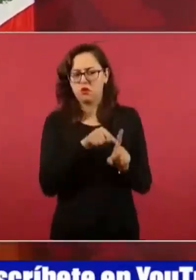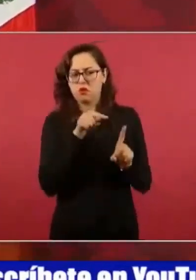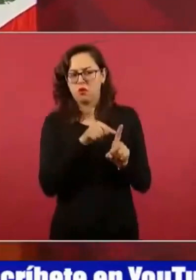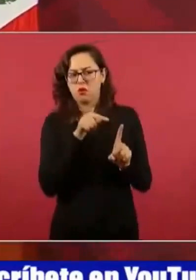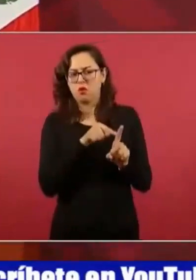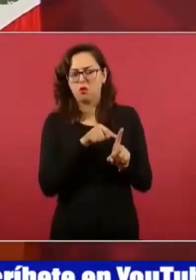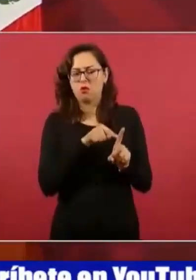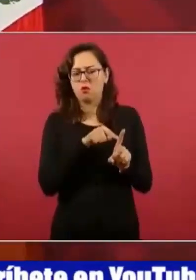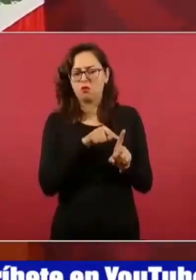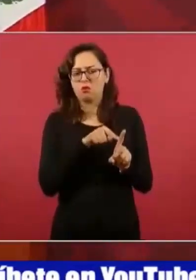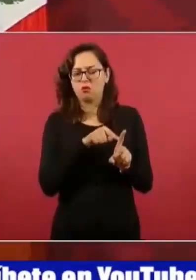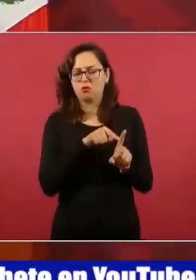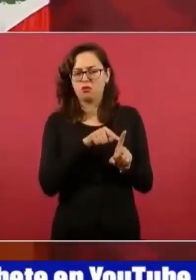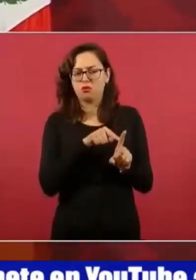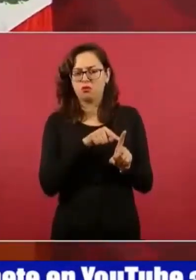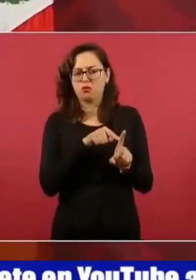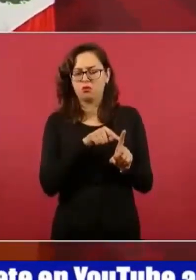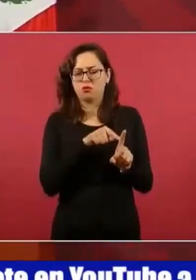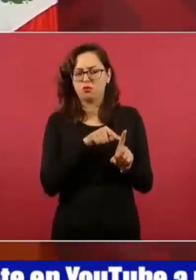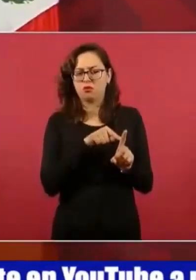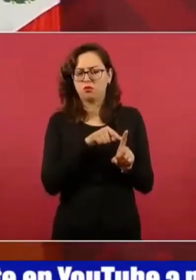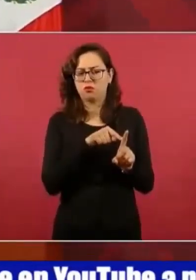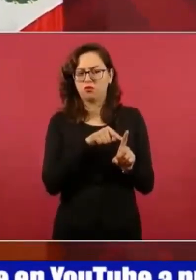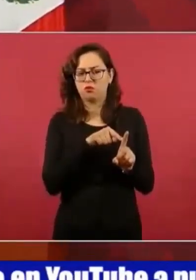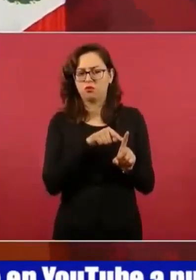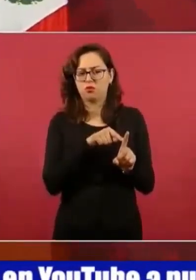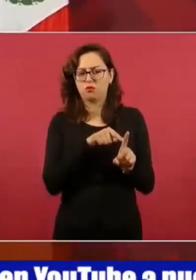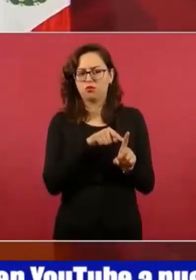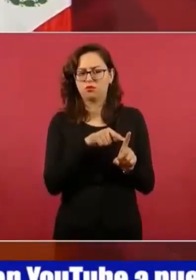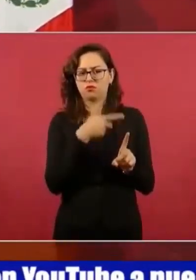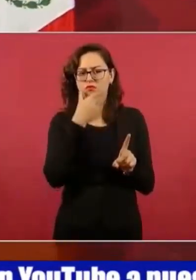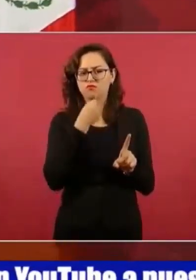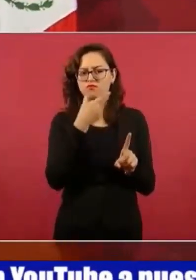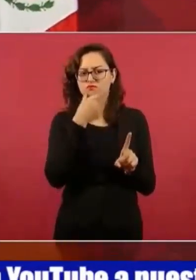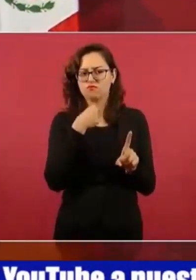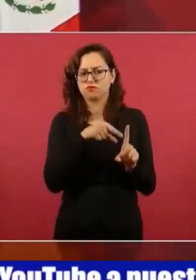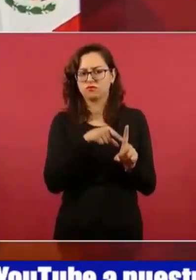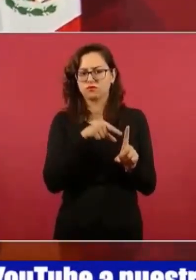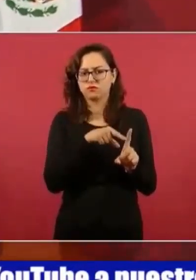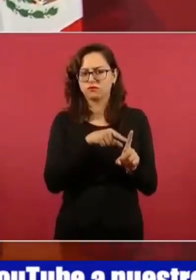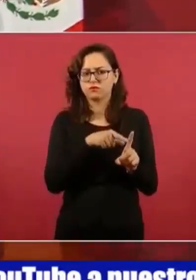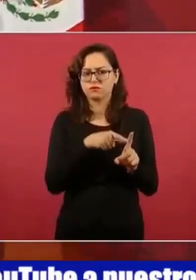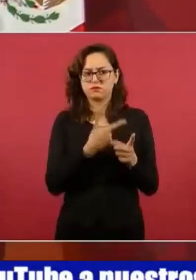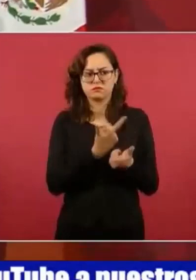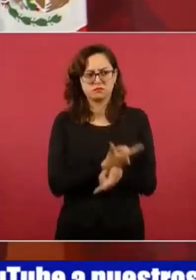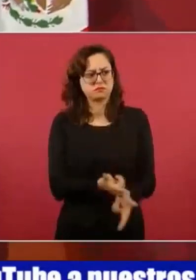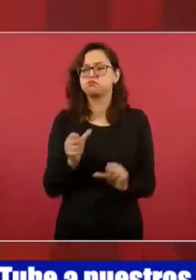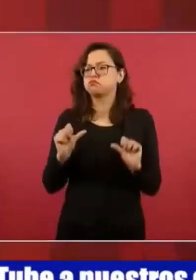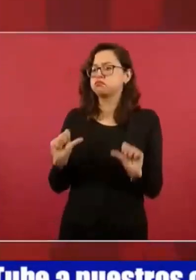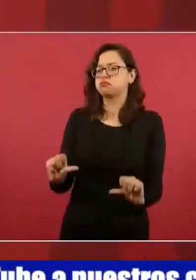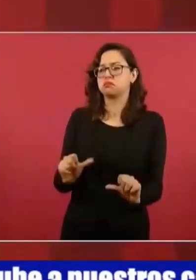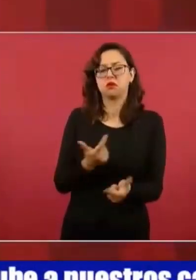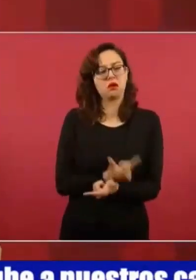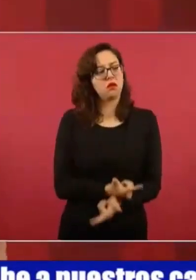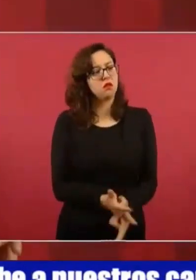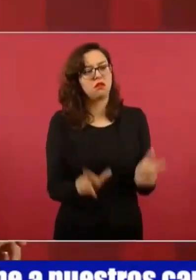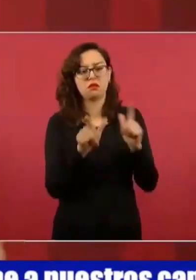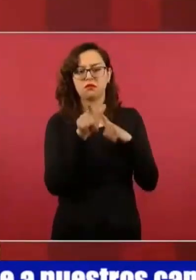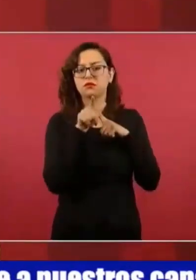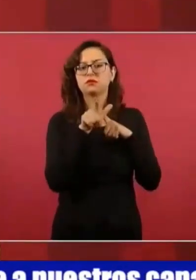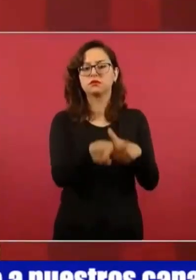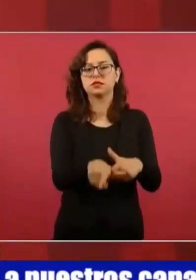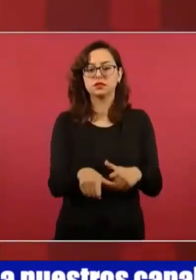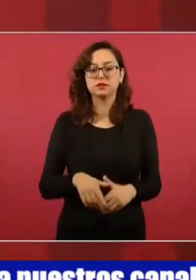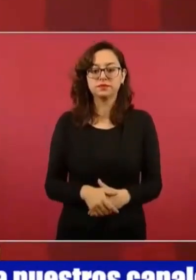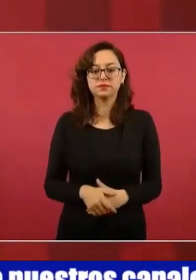este gobierno no hay ni Garcías Lunas, ni hay pactos con el crimen organizado, que le busquen por